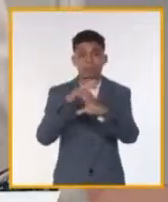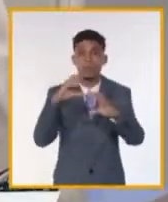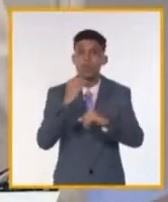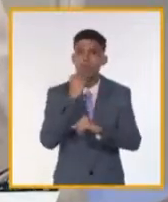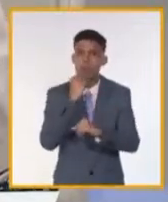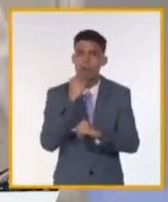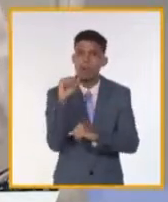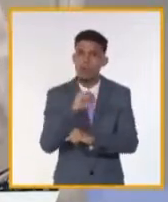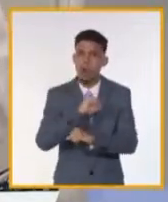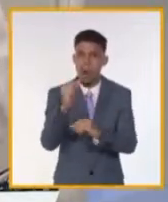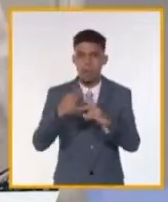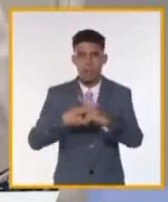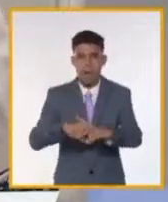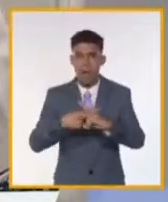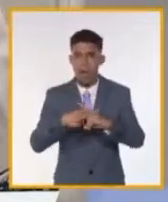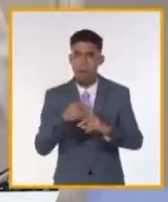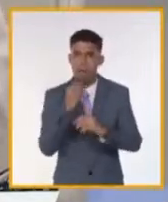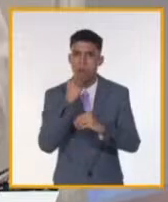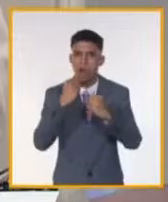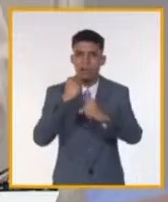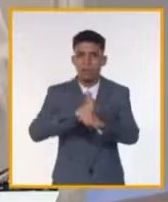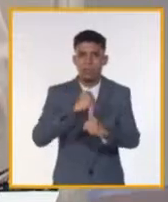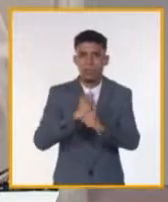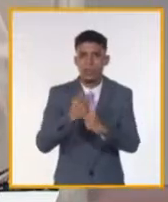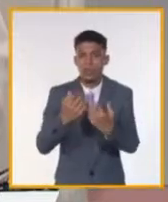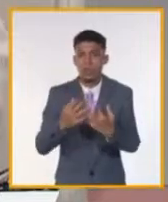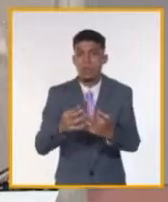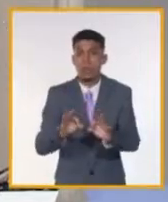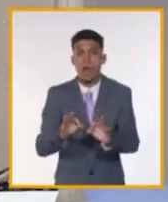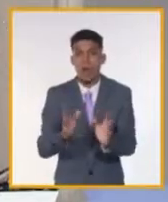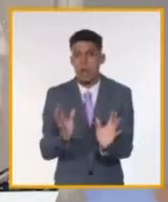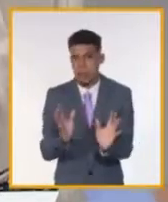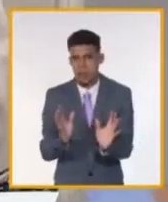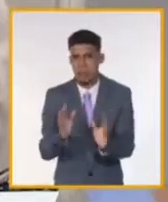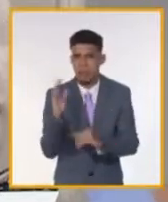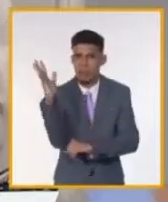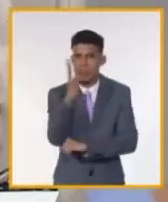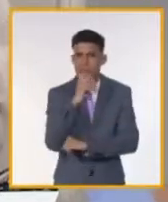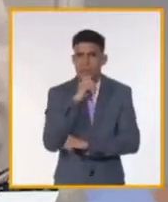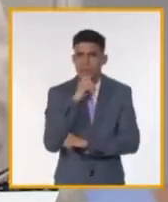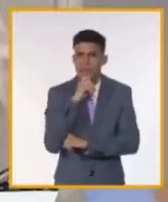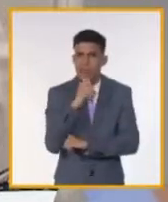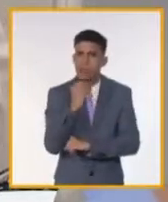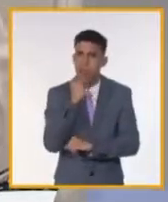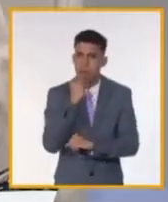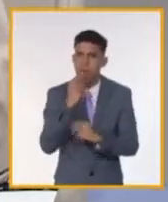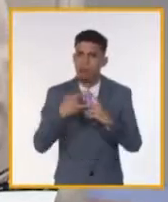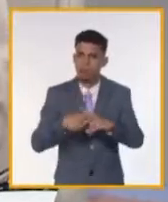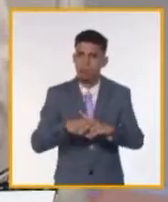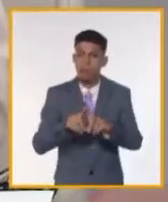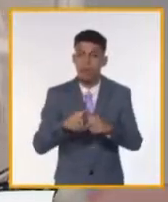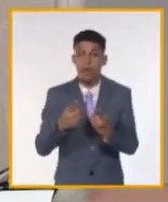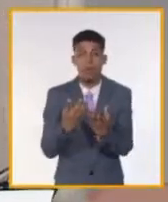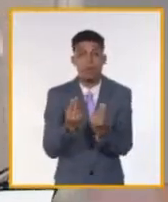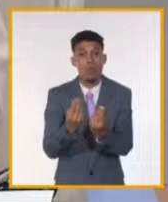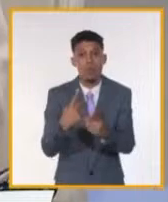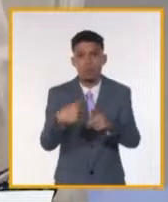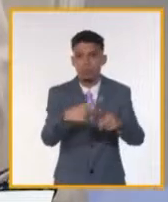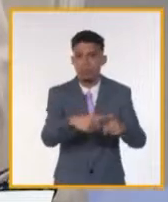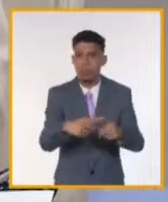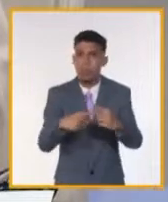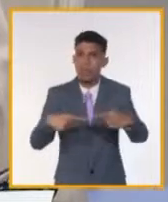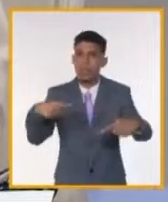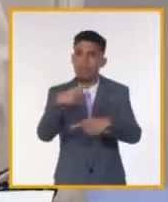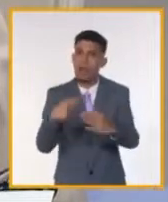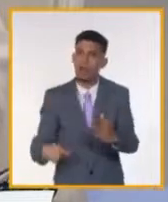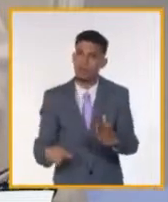en condiciones de climáticas difíciles, pero requieren muchos recursos, fundamentalmente de